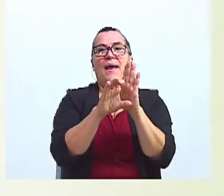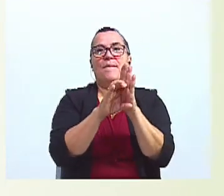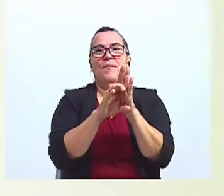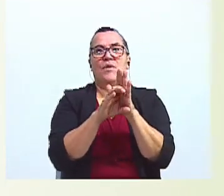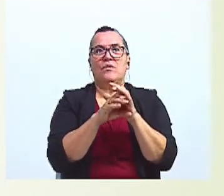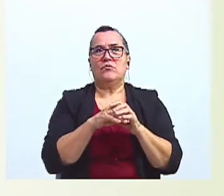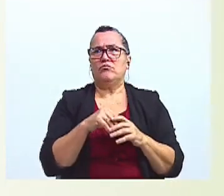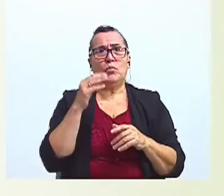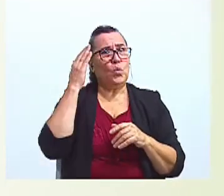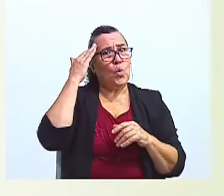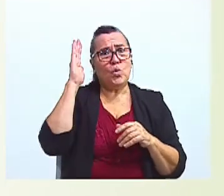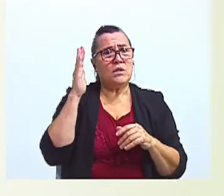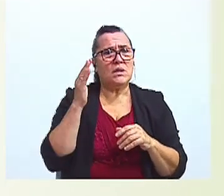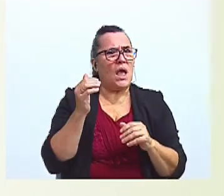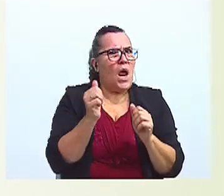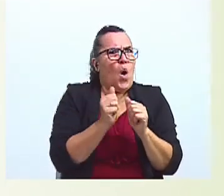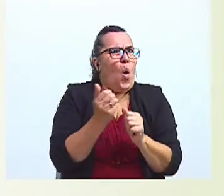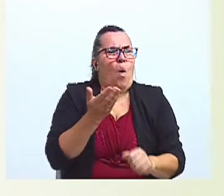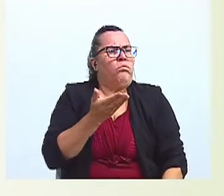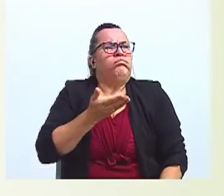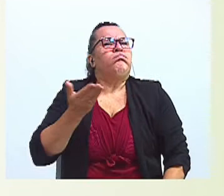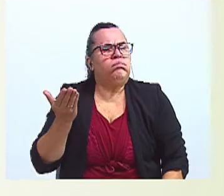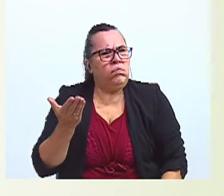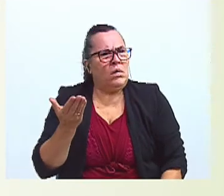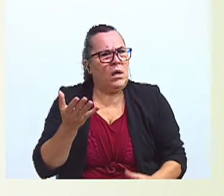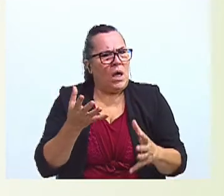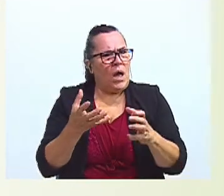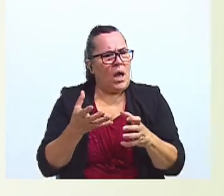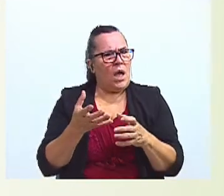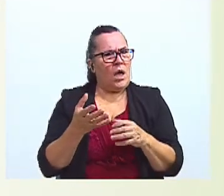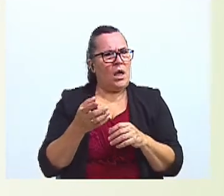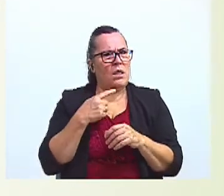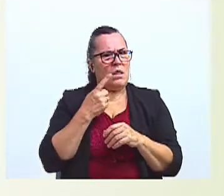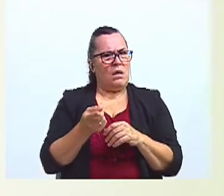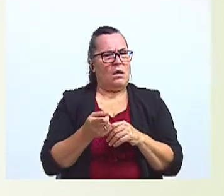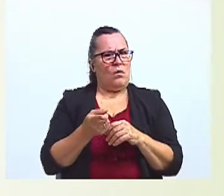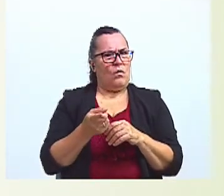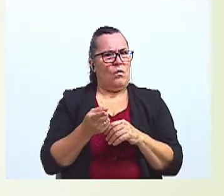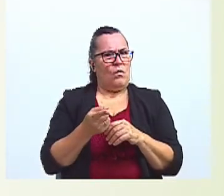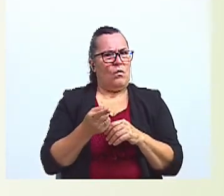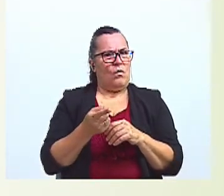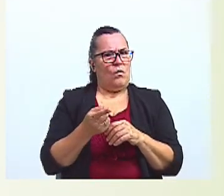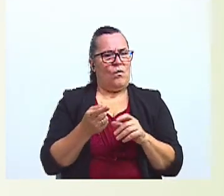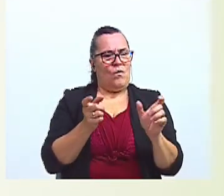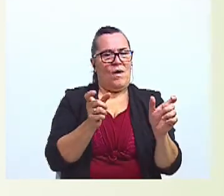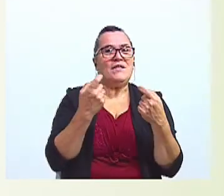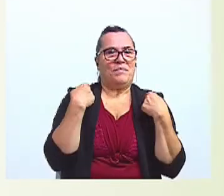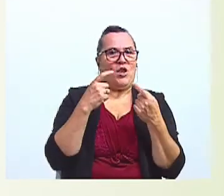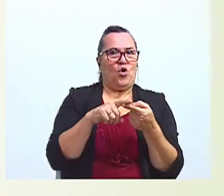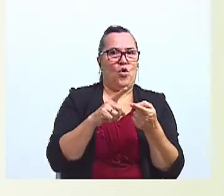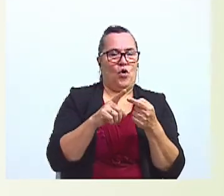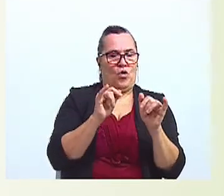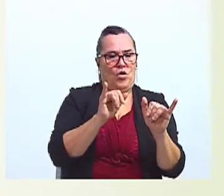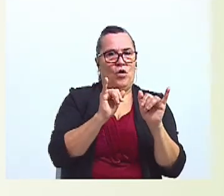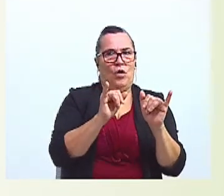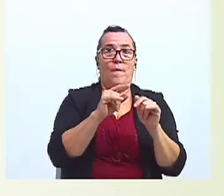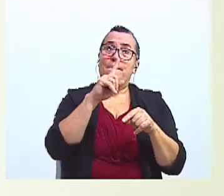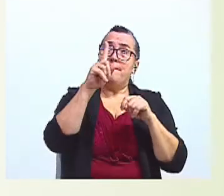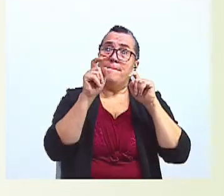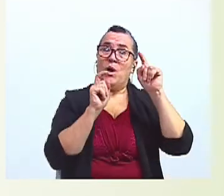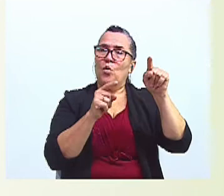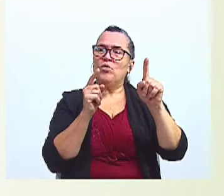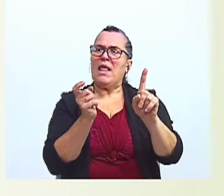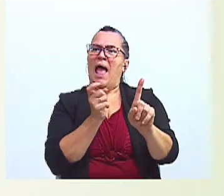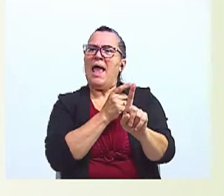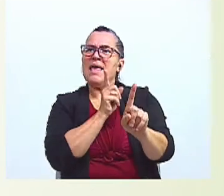No sé con qué intención lo dijo. En este caso es una pregunta de manera